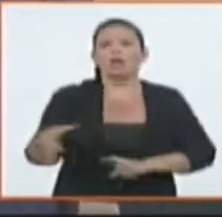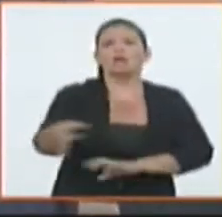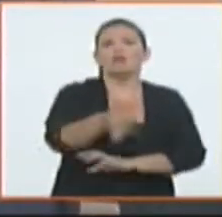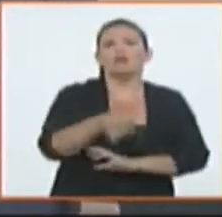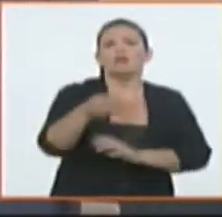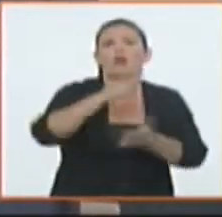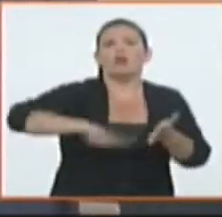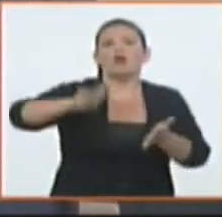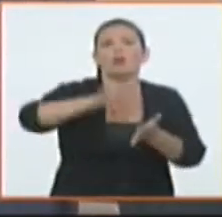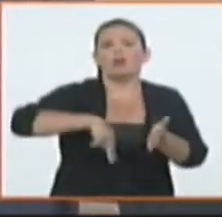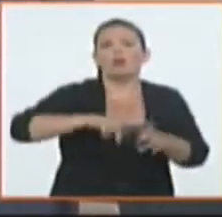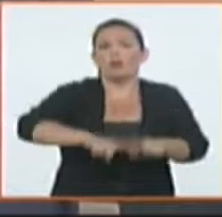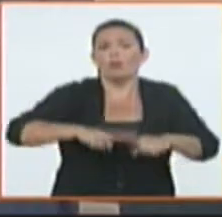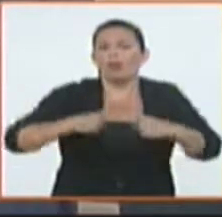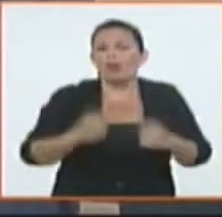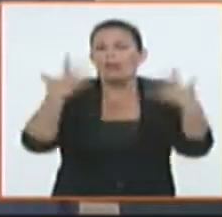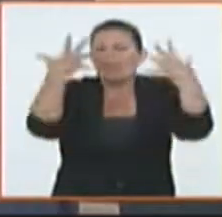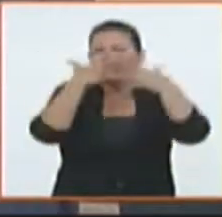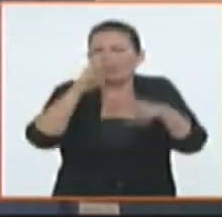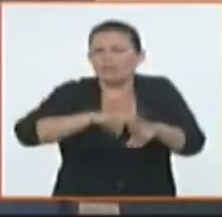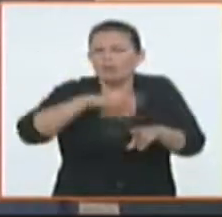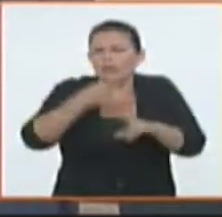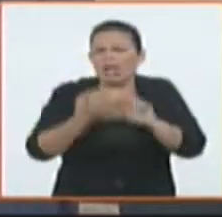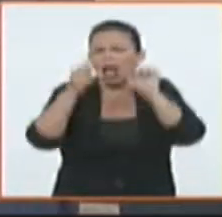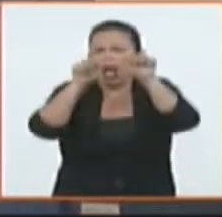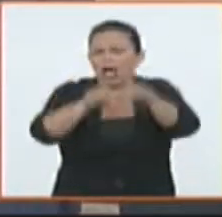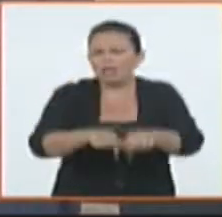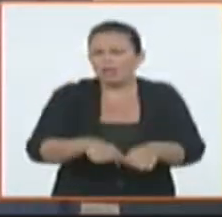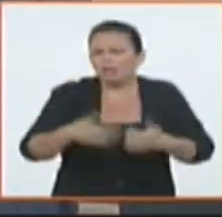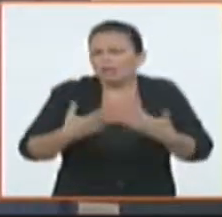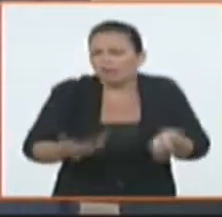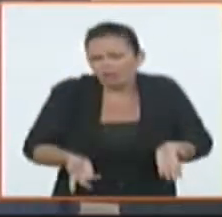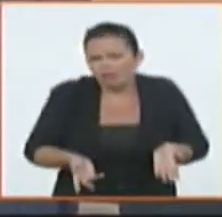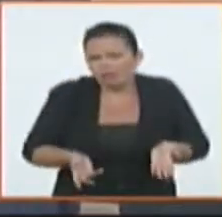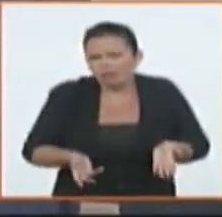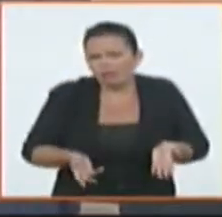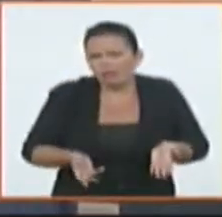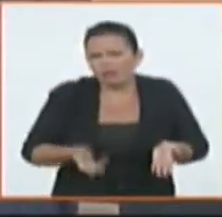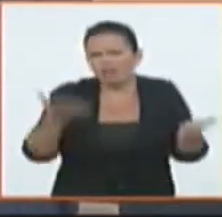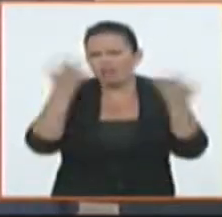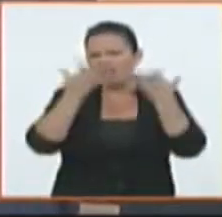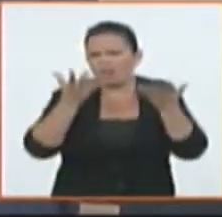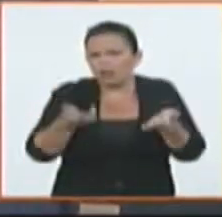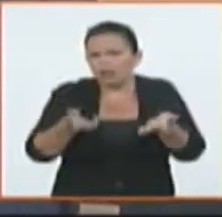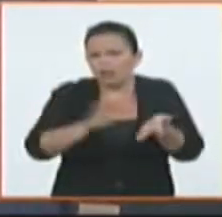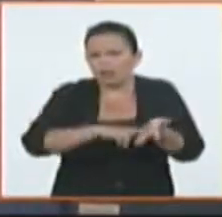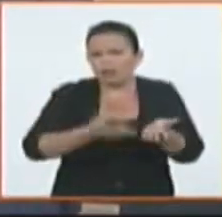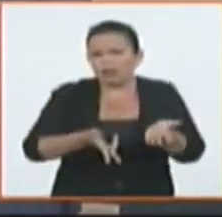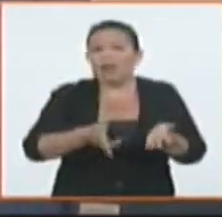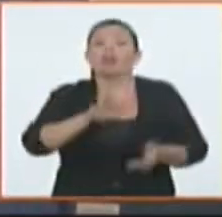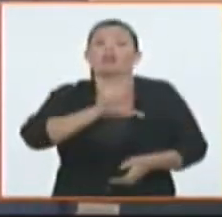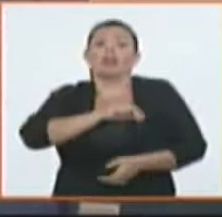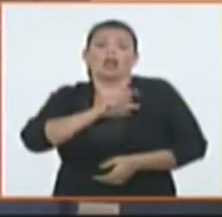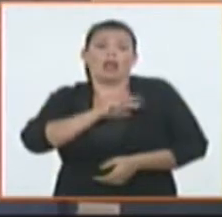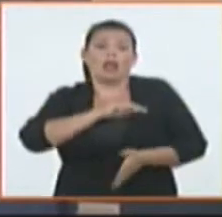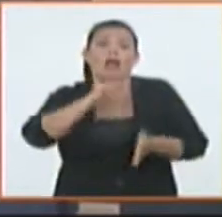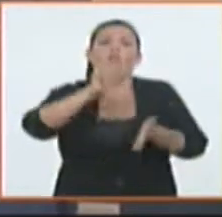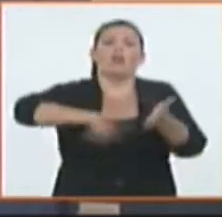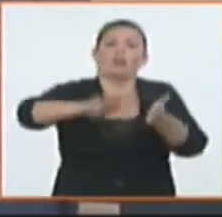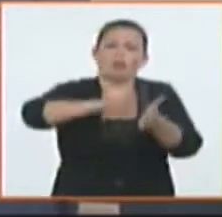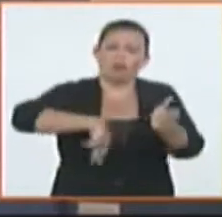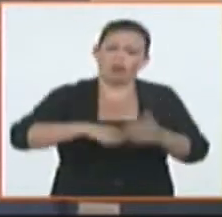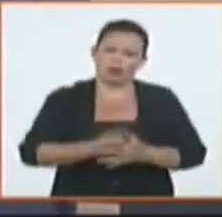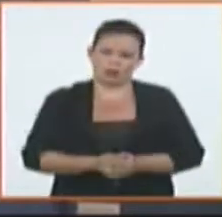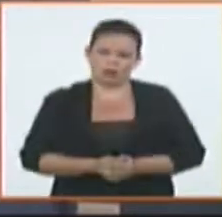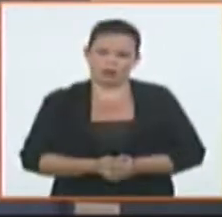¿quiénes integran la Asamblea Municipal del Poder Popular? Los delegados del Poder Popular. Y los delegados del Poder